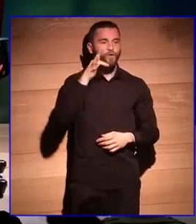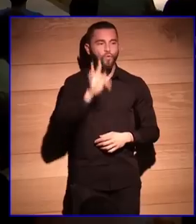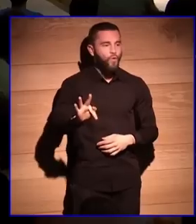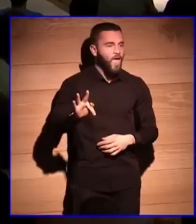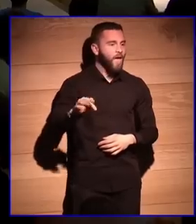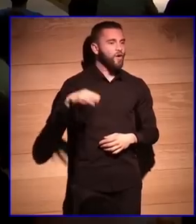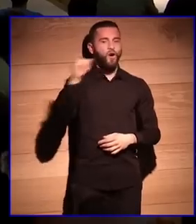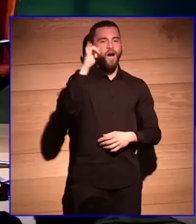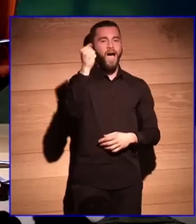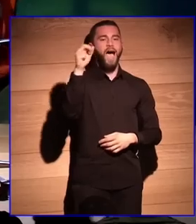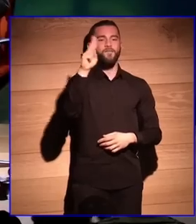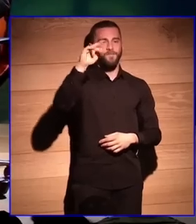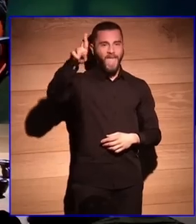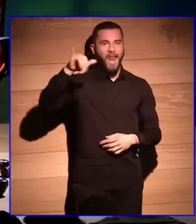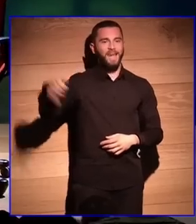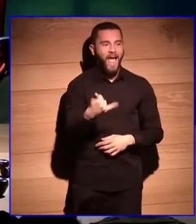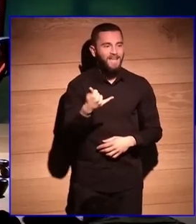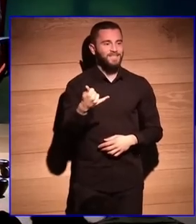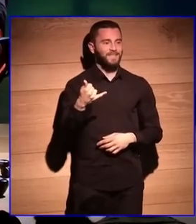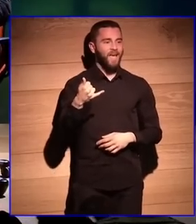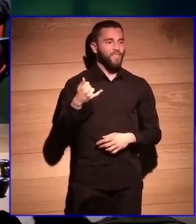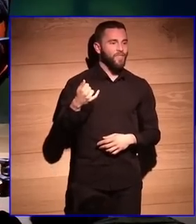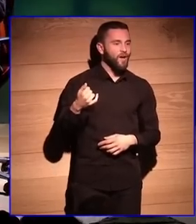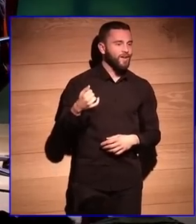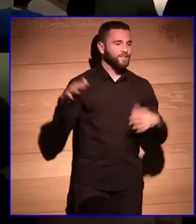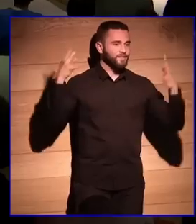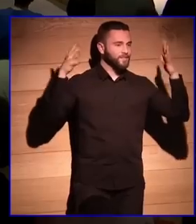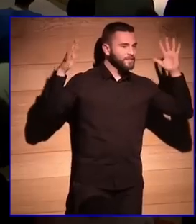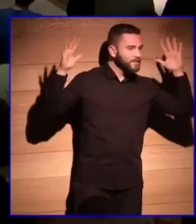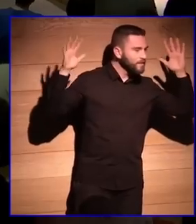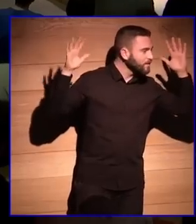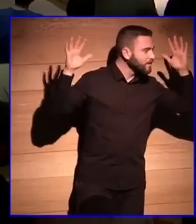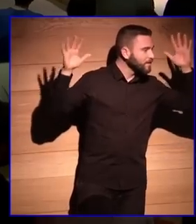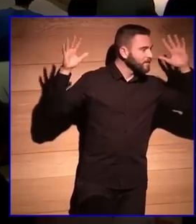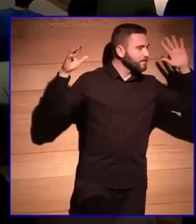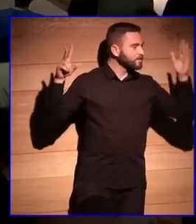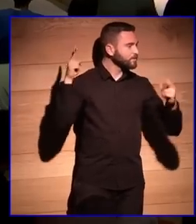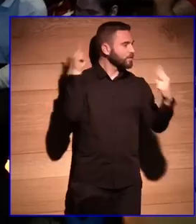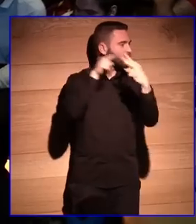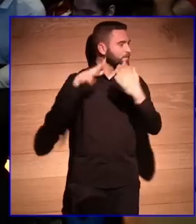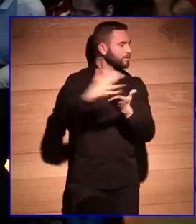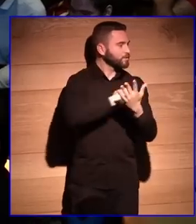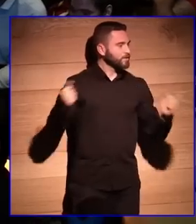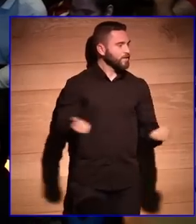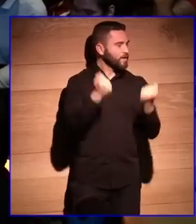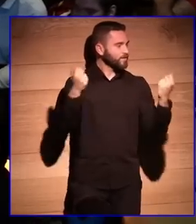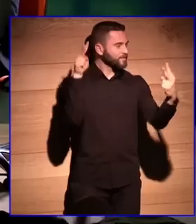Javier Cansado. Y Arturo González Campos. Nos vemos en el próximo Todopoderoso. Gracias, Bonico. Gracias.